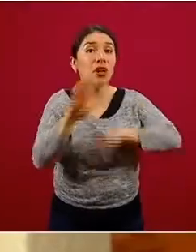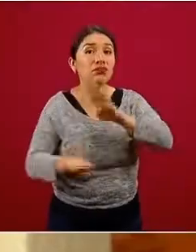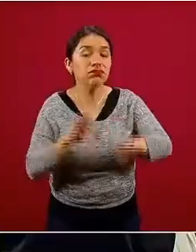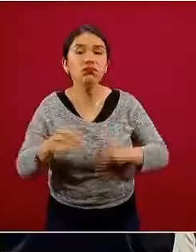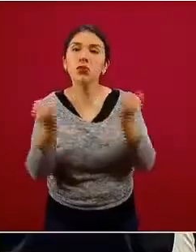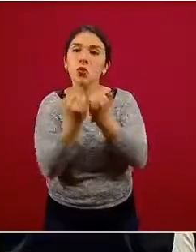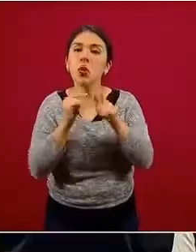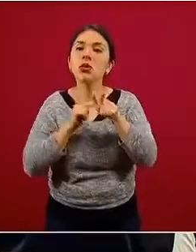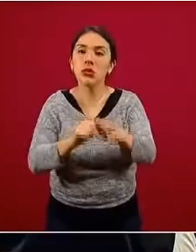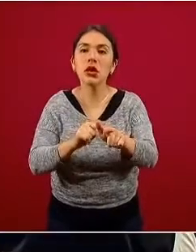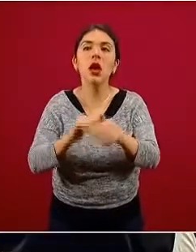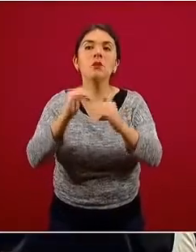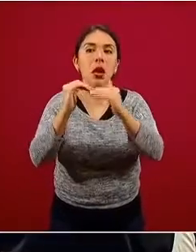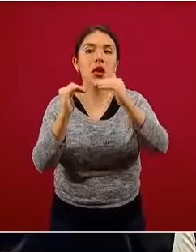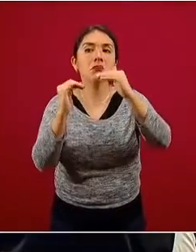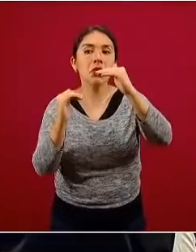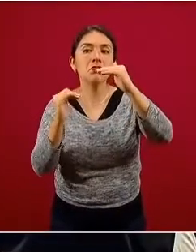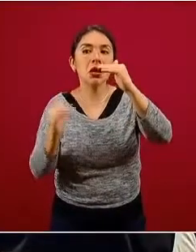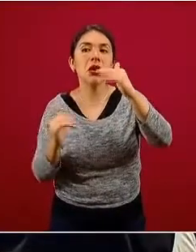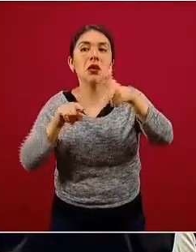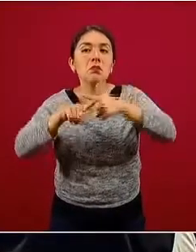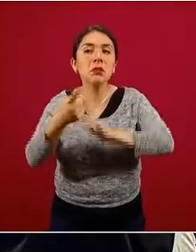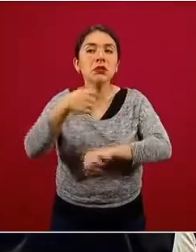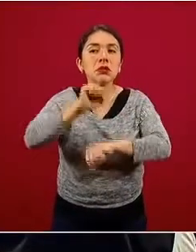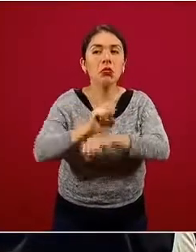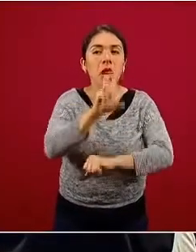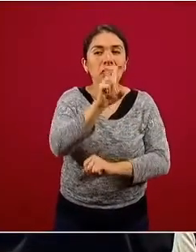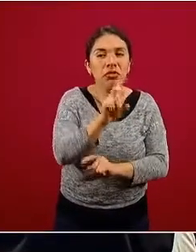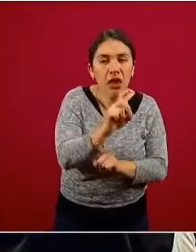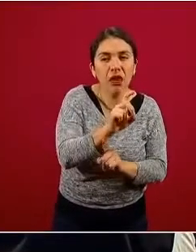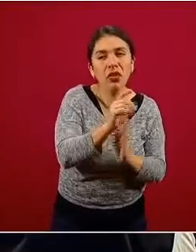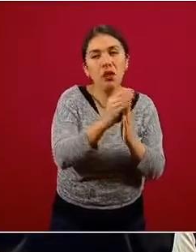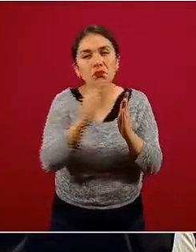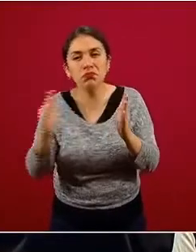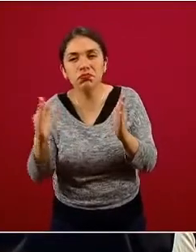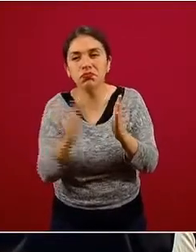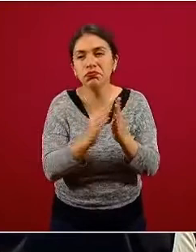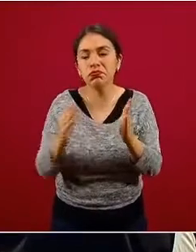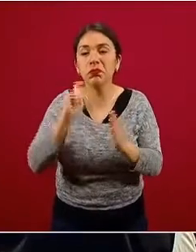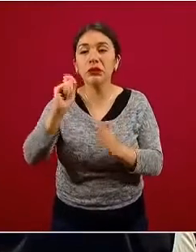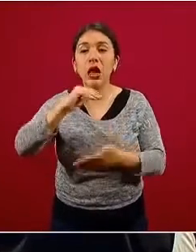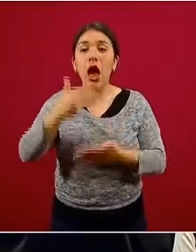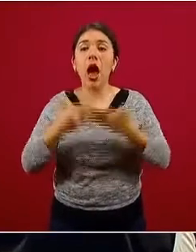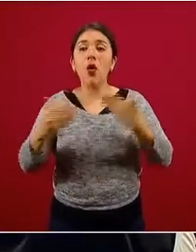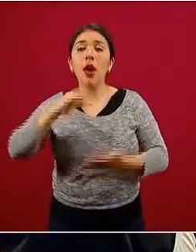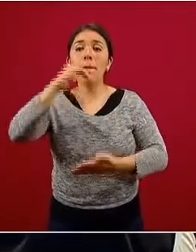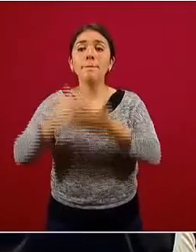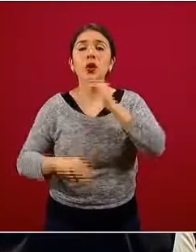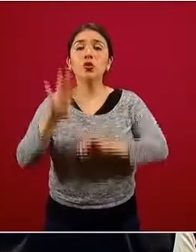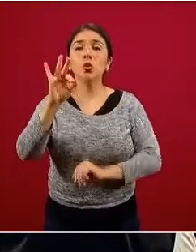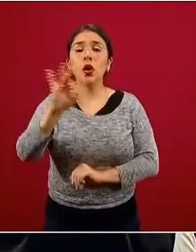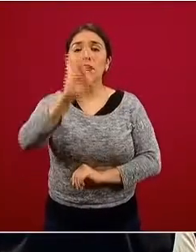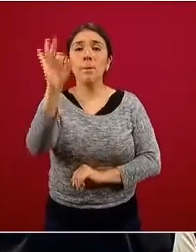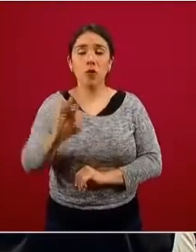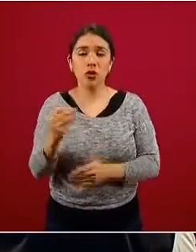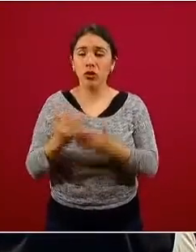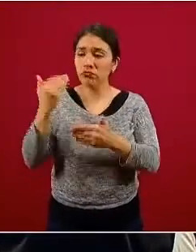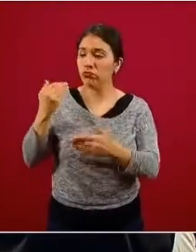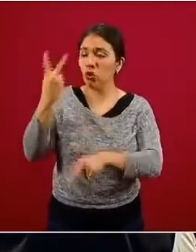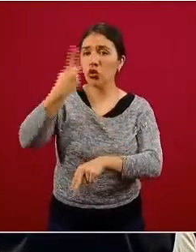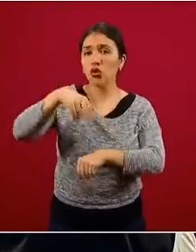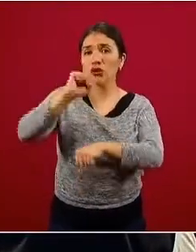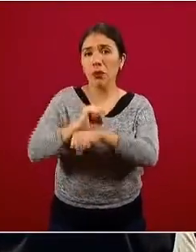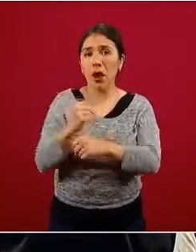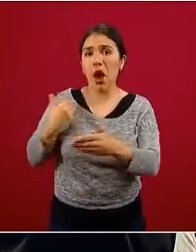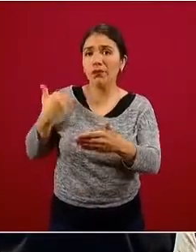también continúan con una tendencia descendente desde la semana 30 en adelante, siendo de menos 40% en las dos últimas